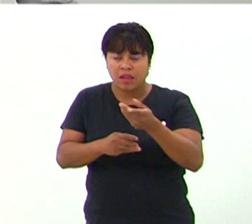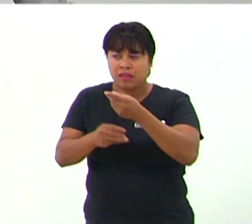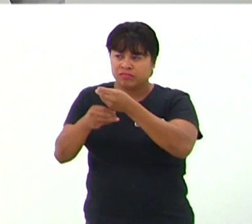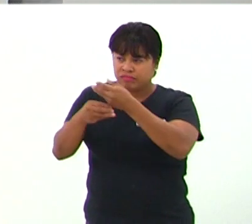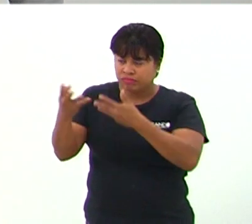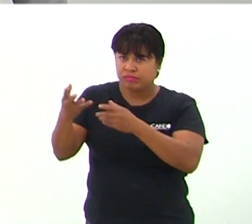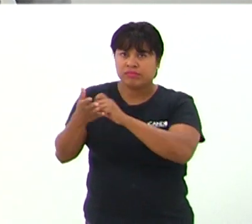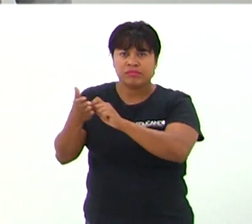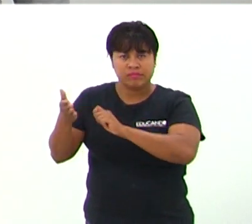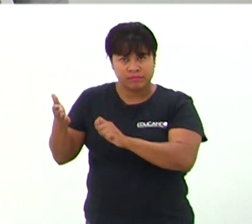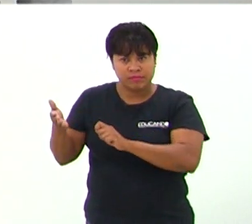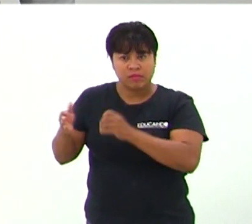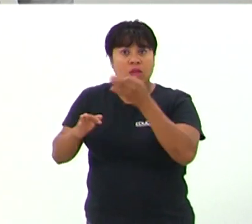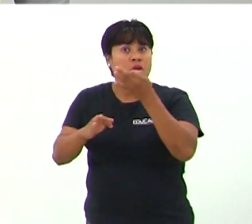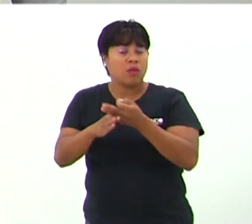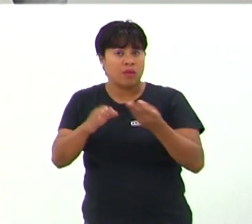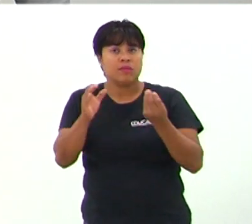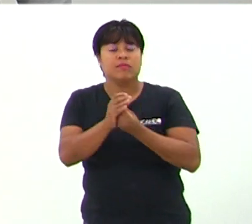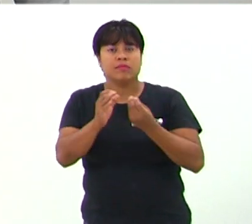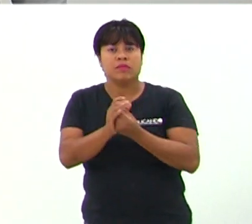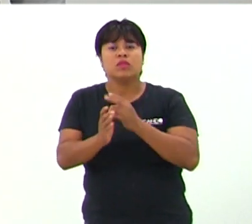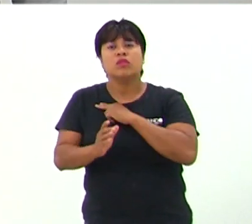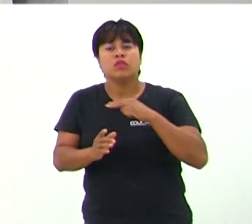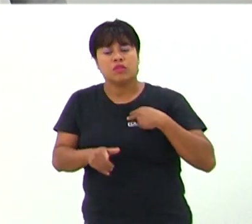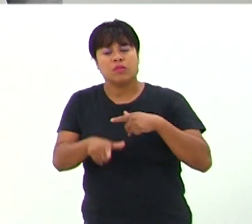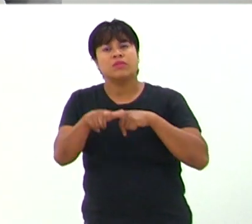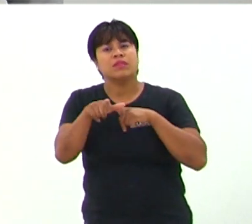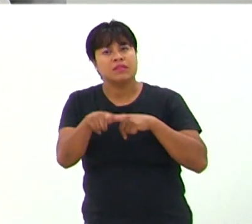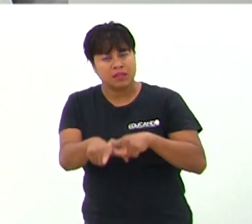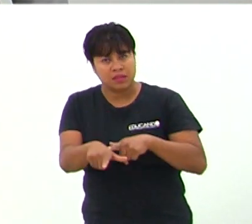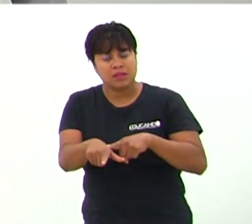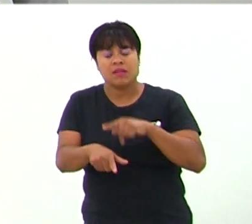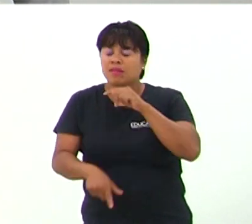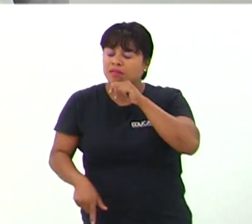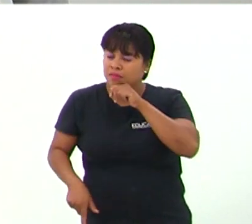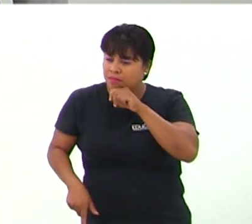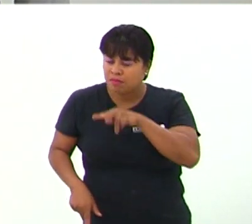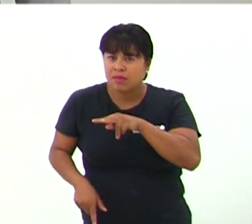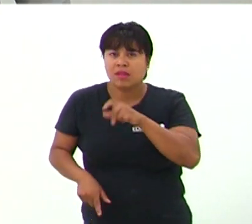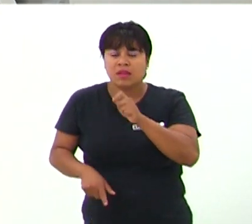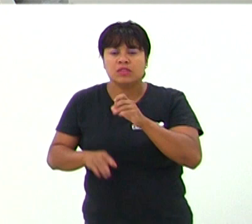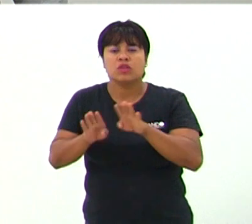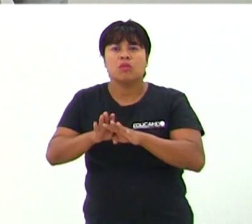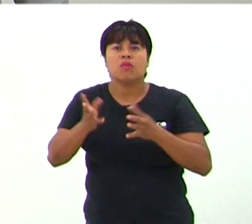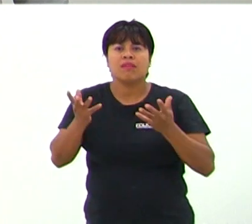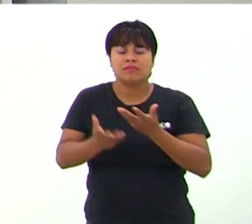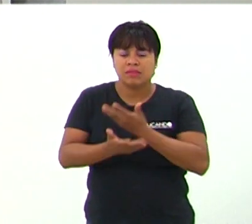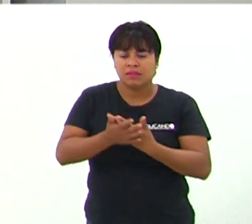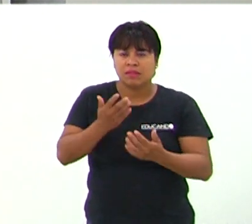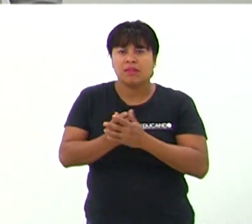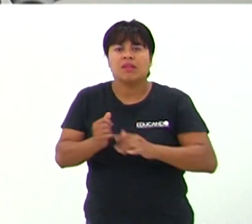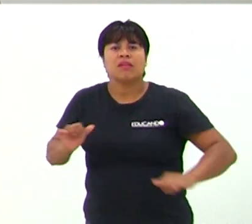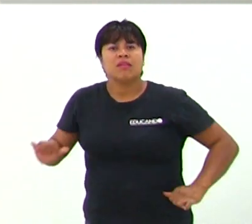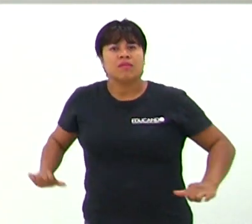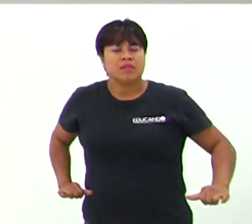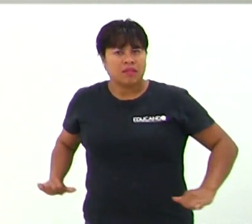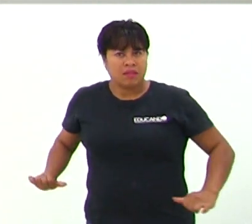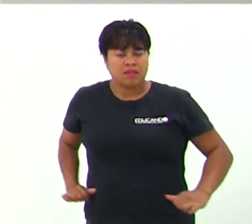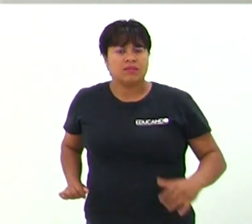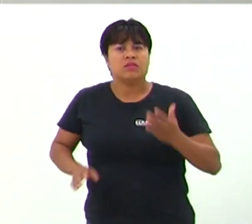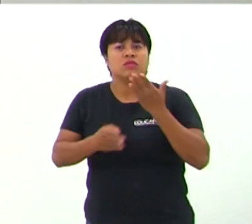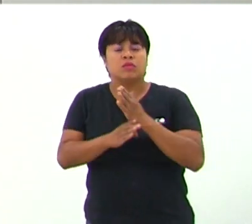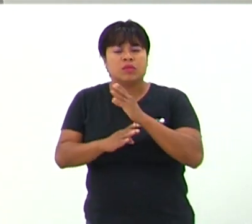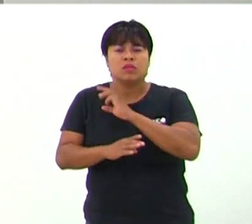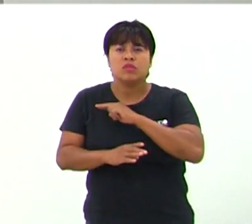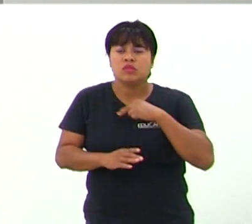describir. En esta sesión vamos a hacer hincapié nuevamente en hacer y realizar algunos ejercicios que nos van